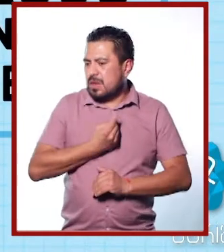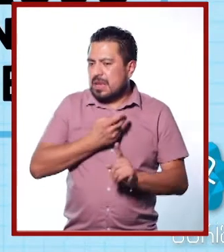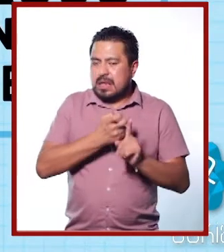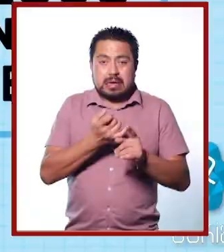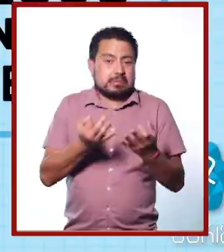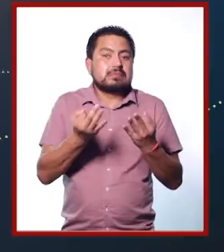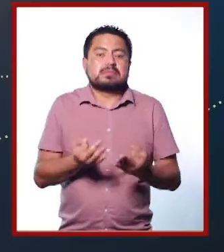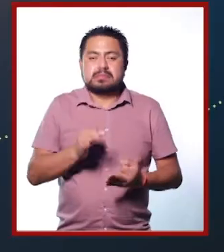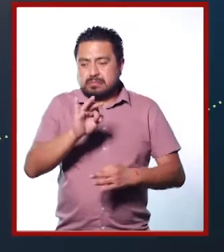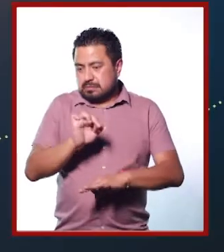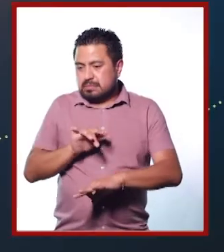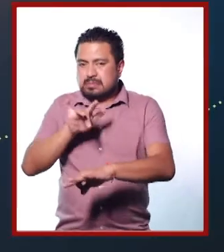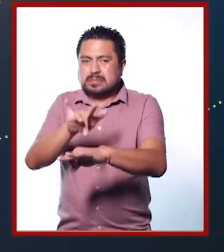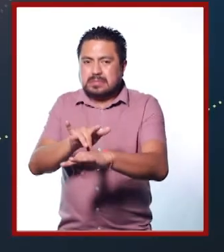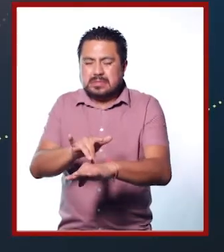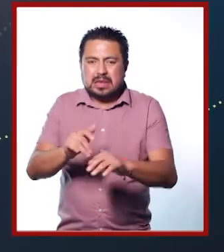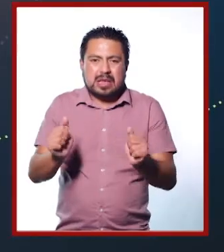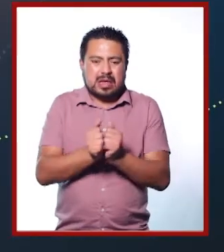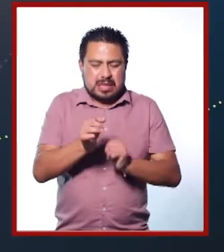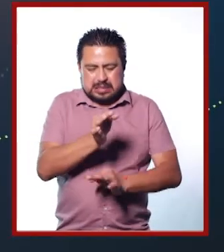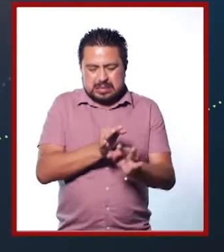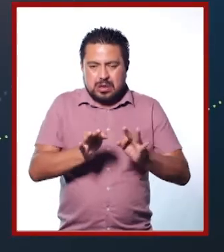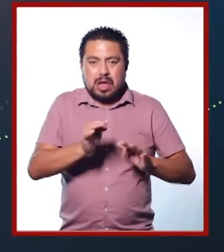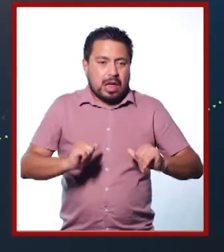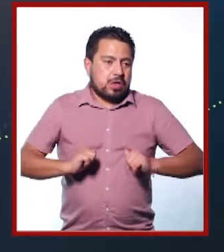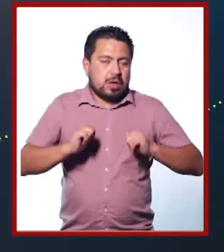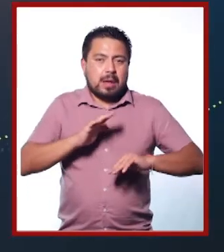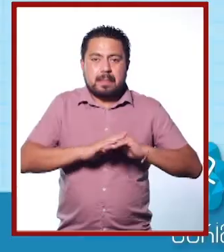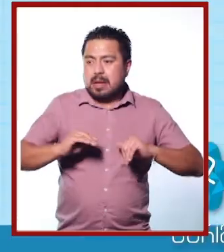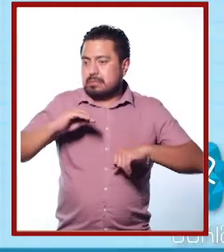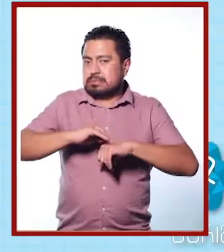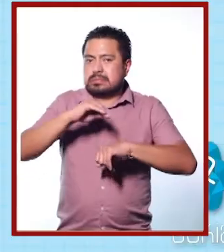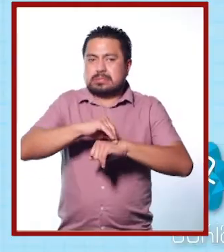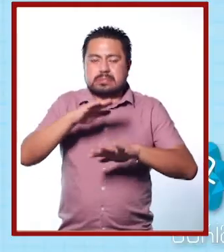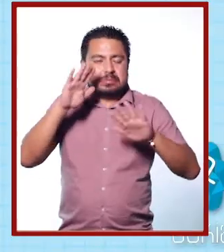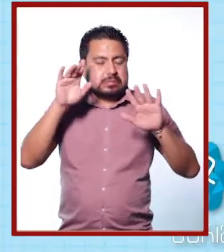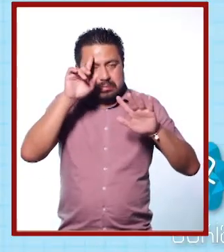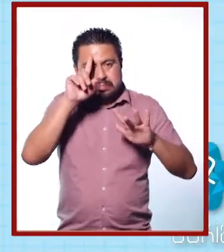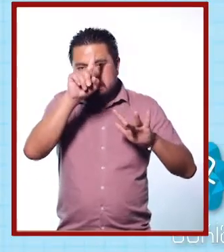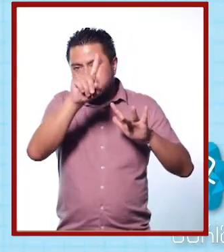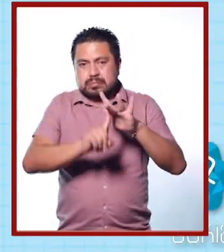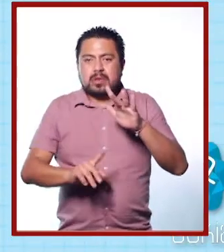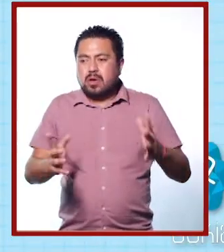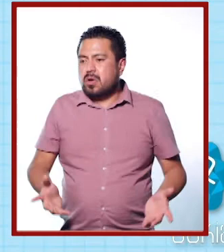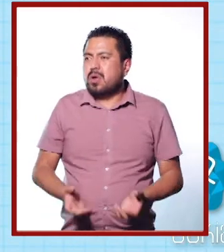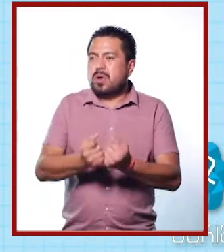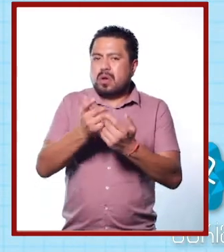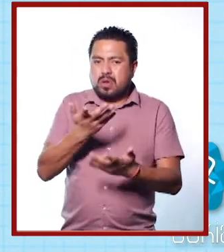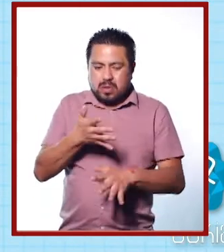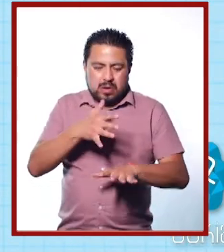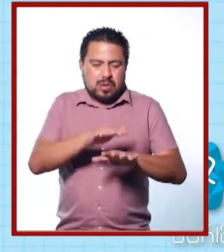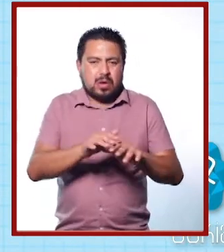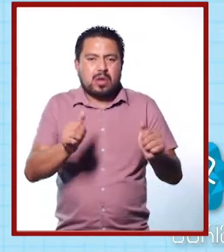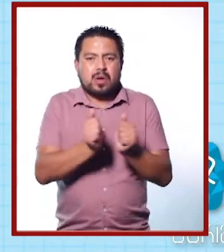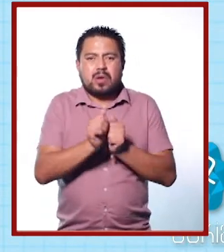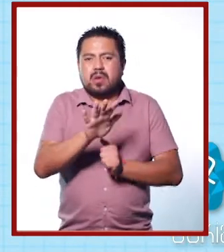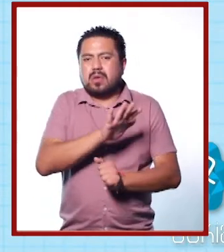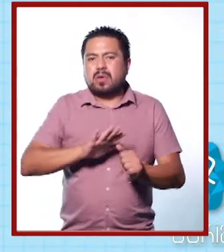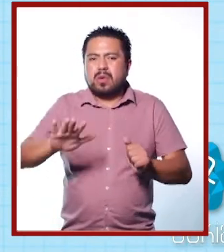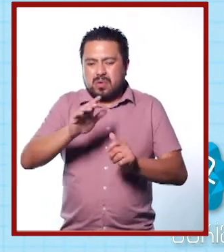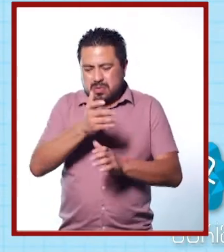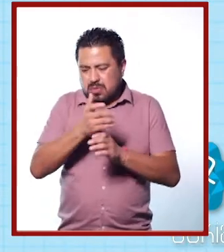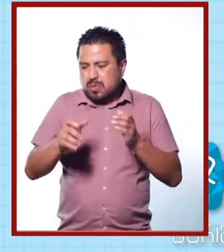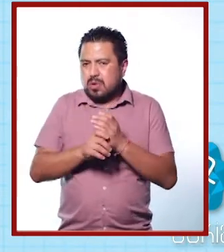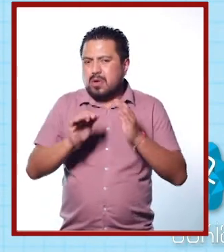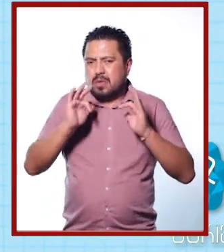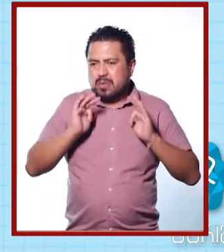aguanto, esto es una realidad. Sí, Las claro. células del adolescente crecen de una forma dispar. Entonces, de aquí a que logras integrar entre tu